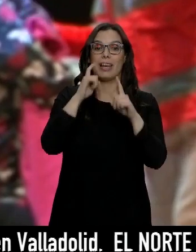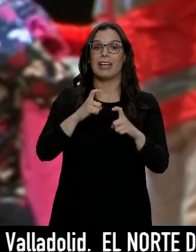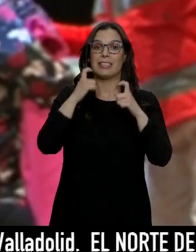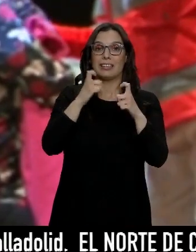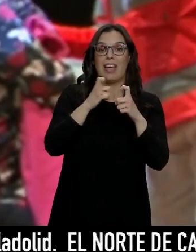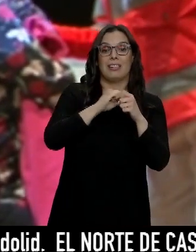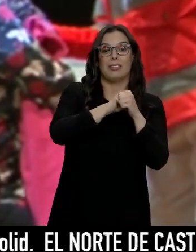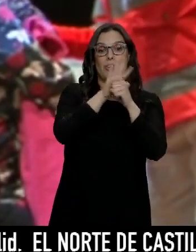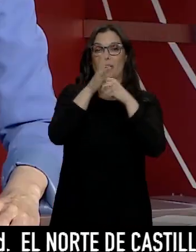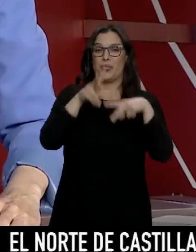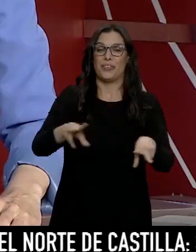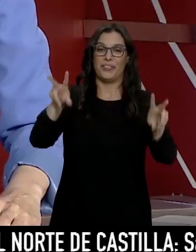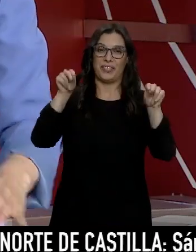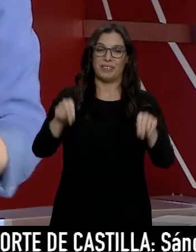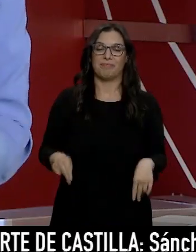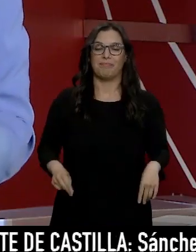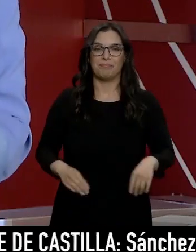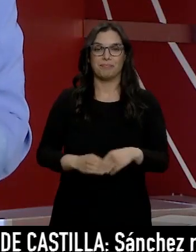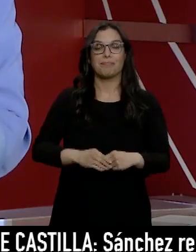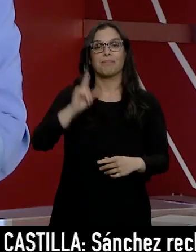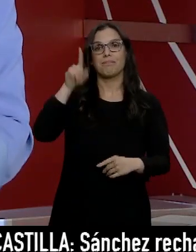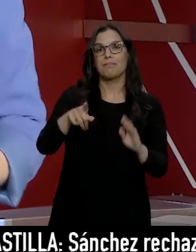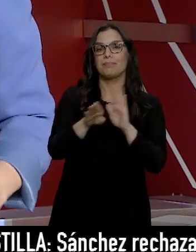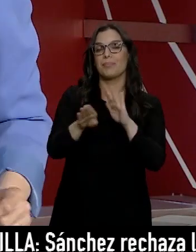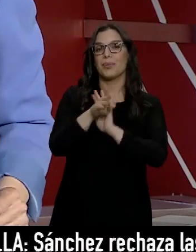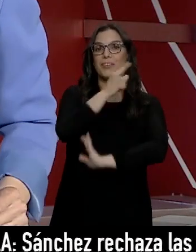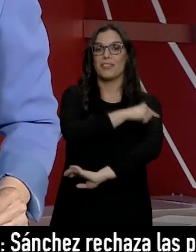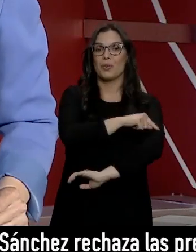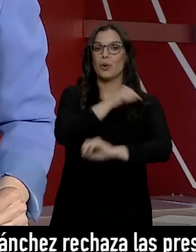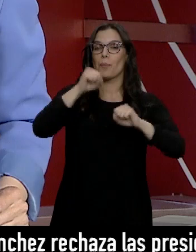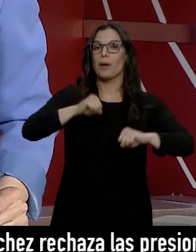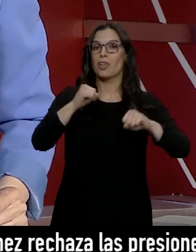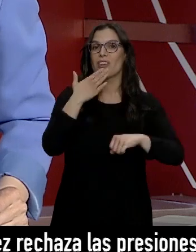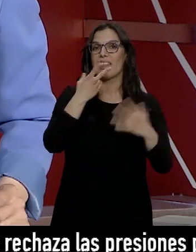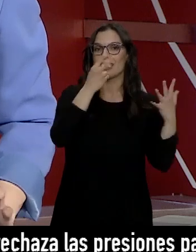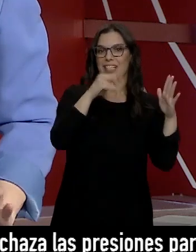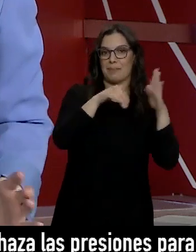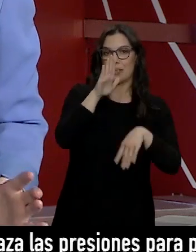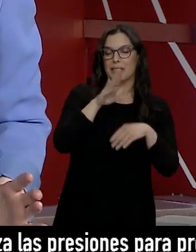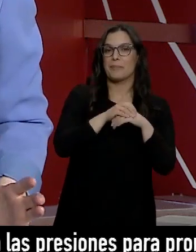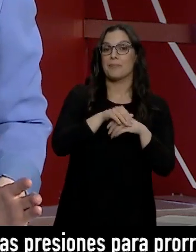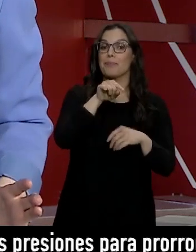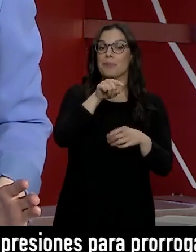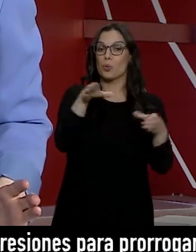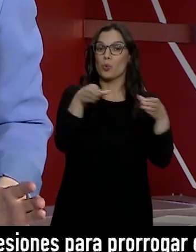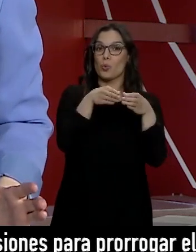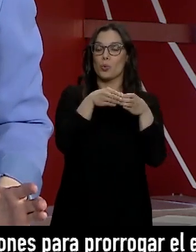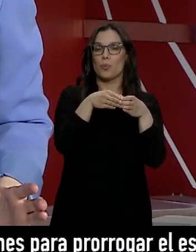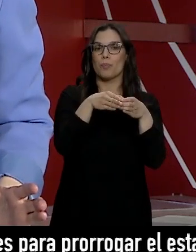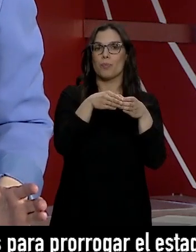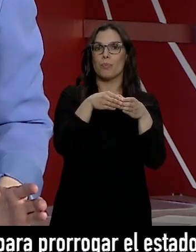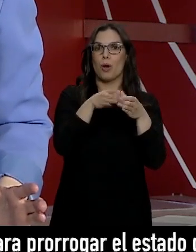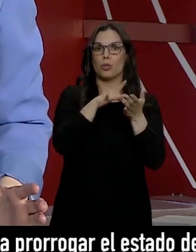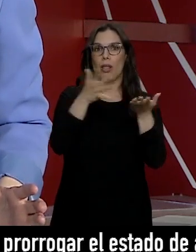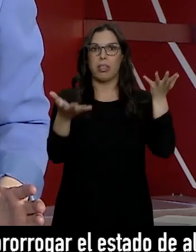supone la pandemia. Y sigue también la vacunación de los mayores de 70 años. Era uno de los grupos que se encontraba